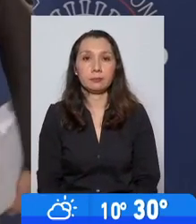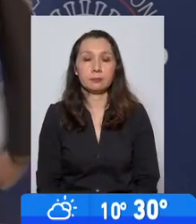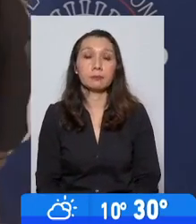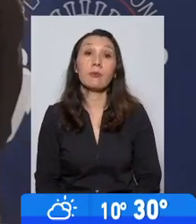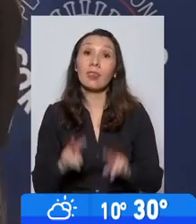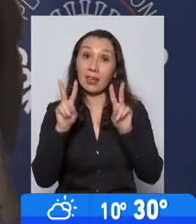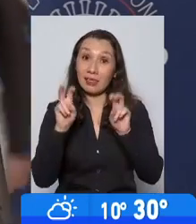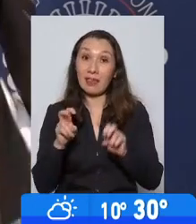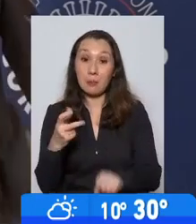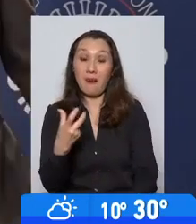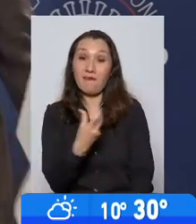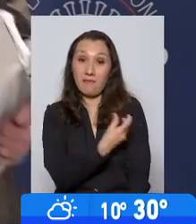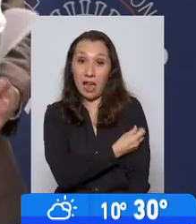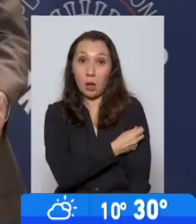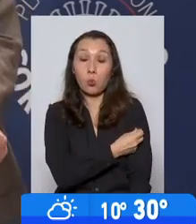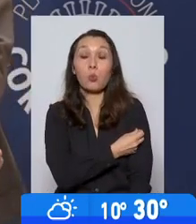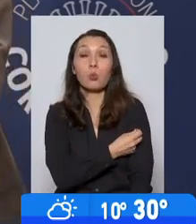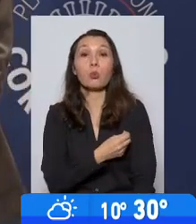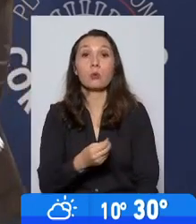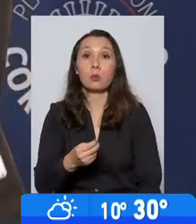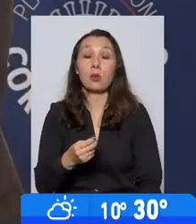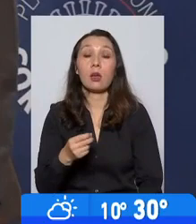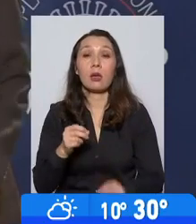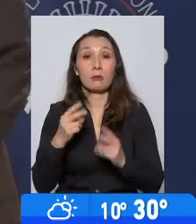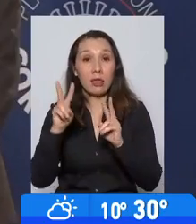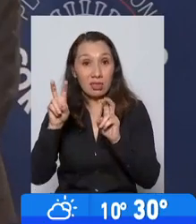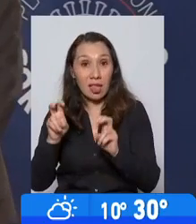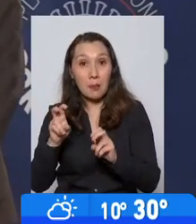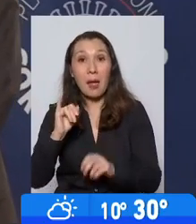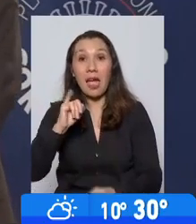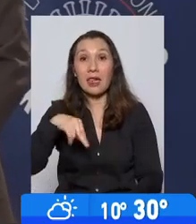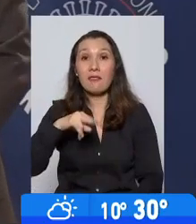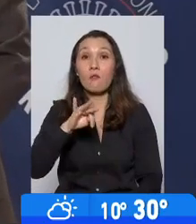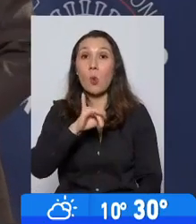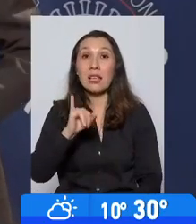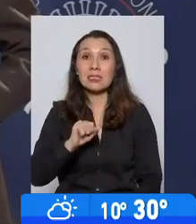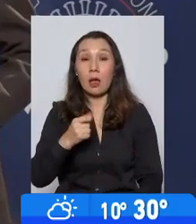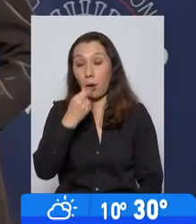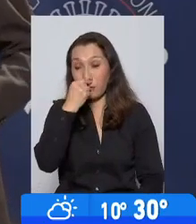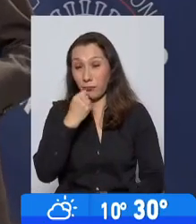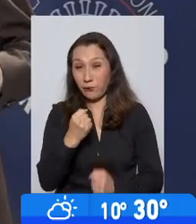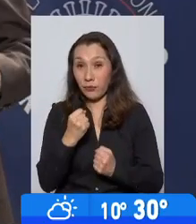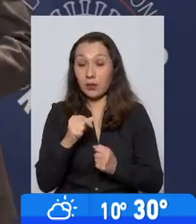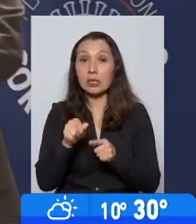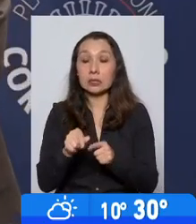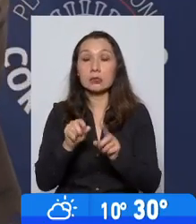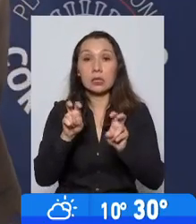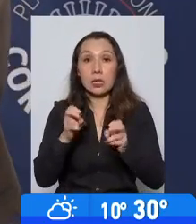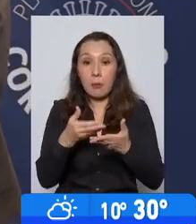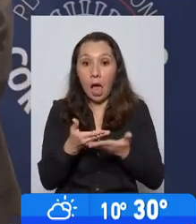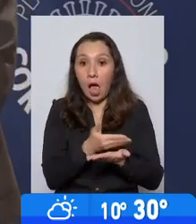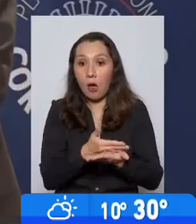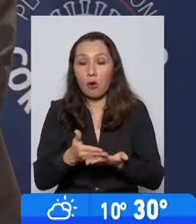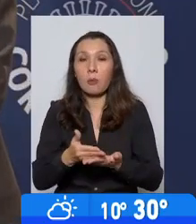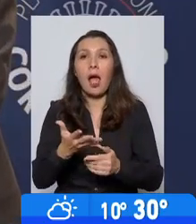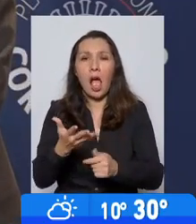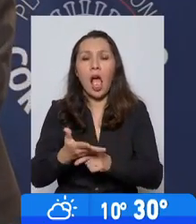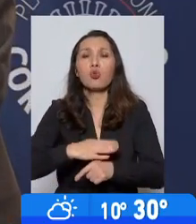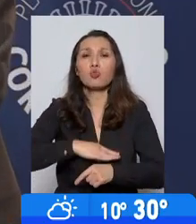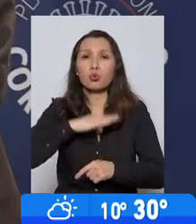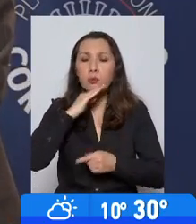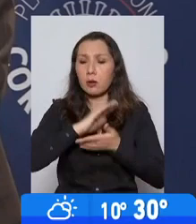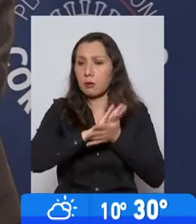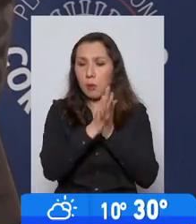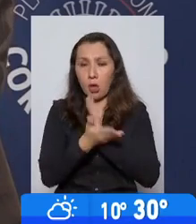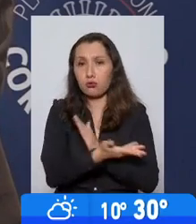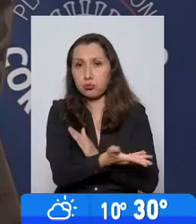Con respecto a las vacunas de las licencias de las vacunas de influenza, en este momento tenemos stock para toda